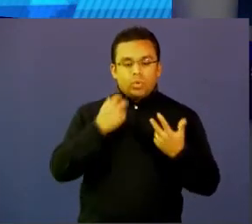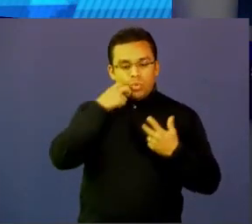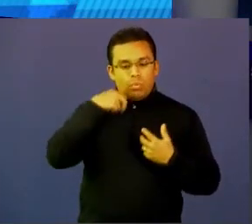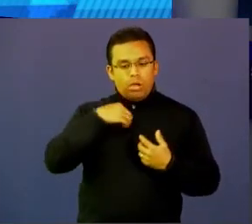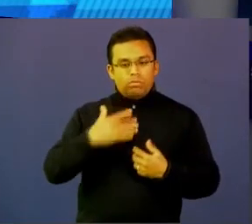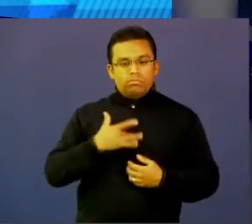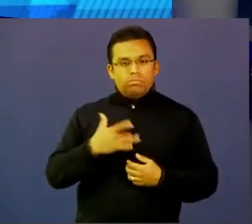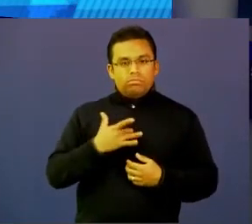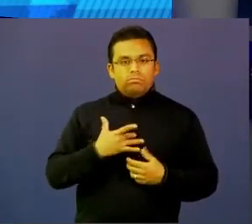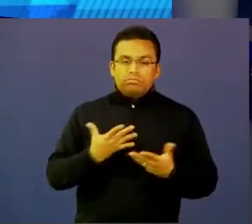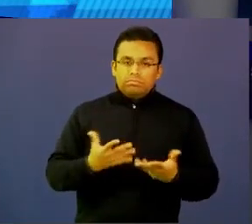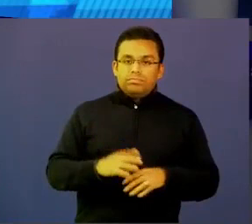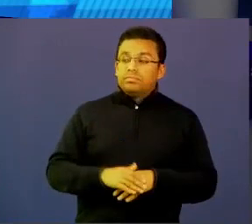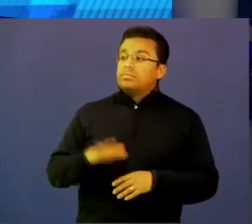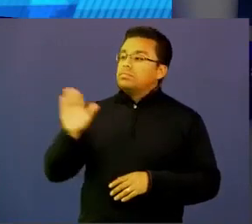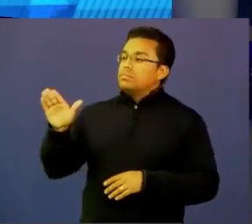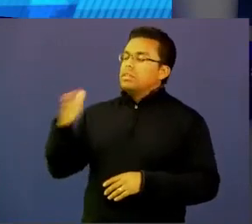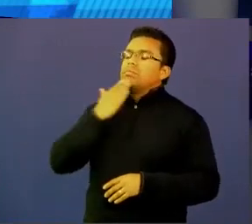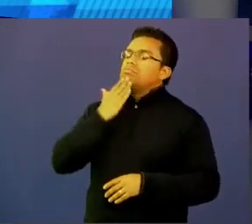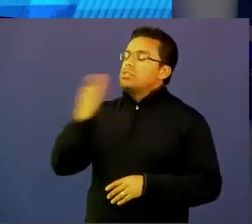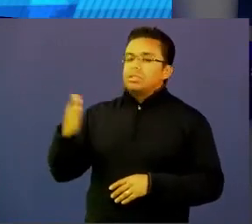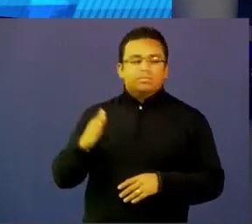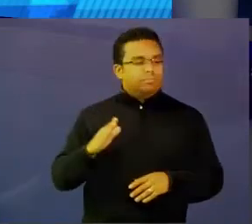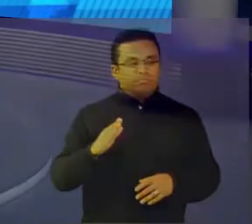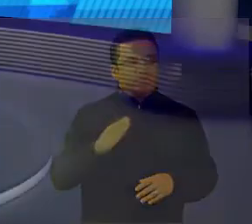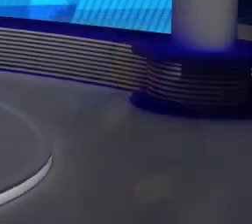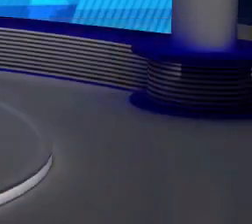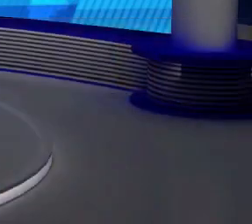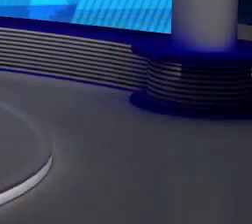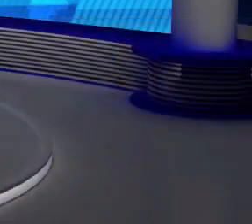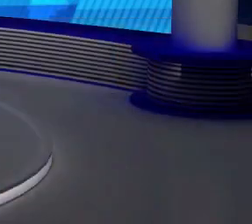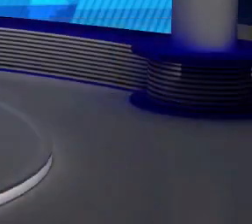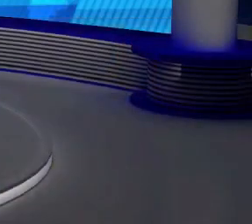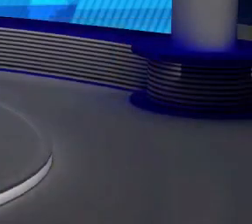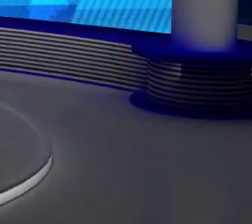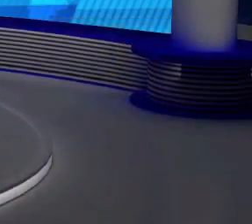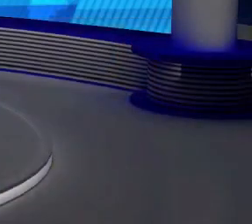que a veces se llena de bits y bytes. Adriana, muchísimas gracias. Gracias, Víctor, a ustedes por invitarnos. Bueno, muchas gracias.